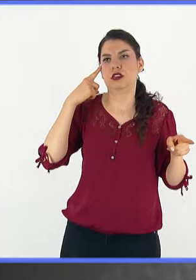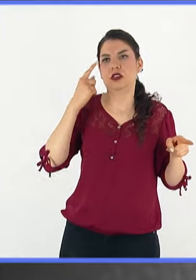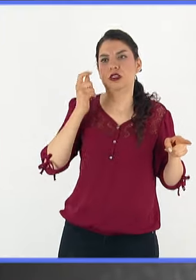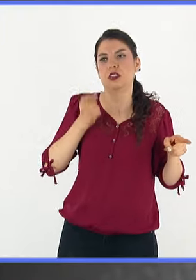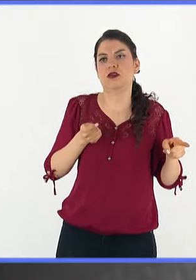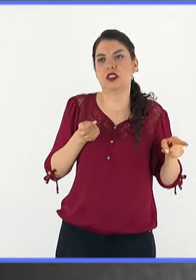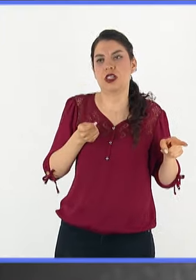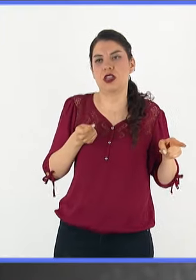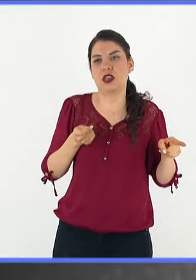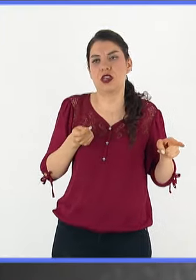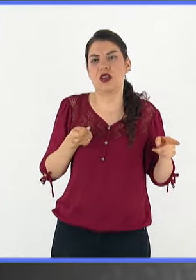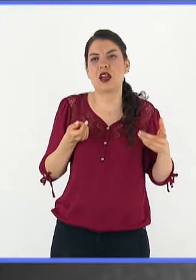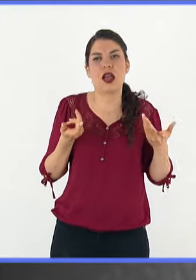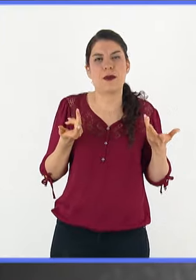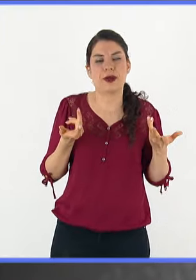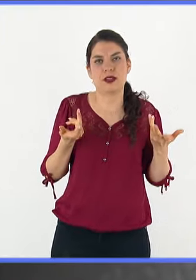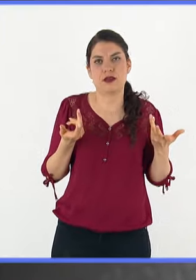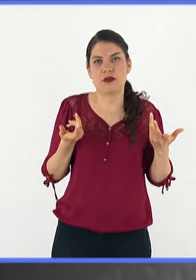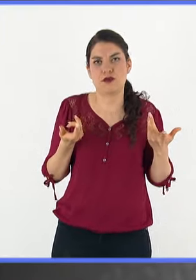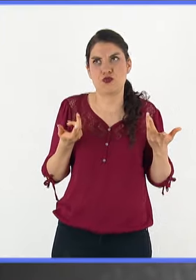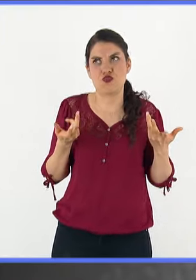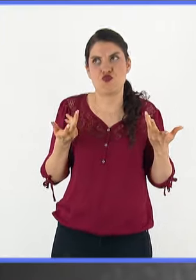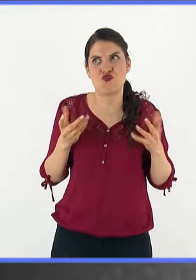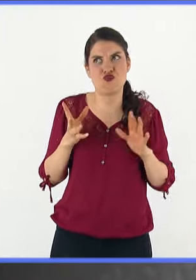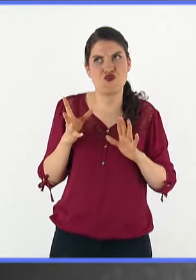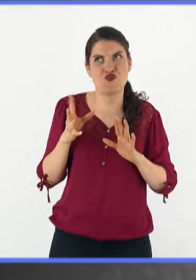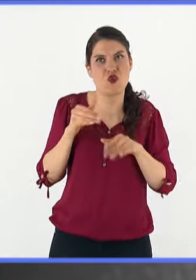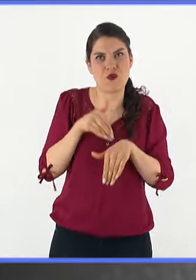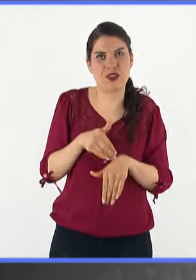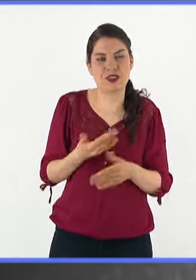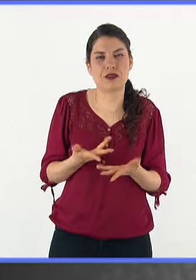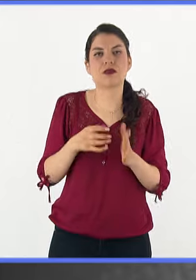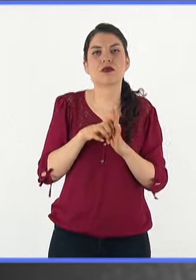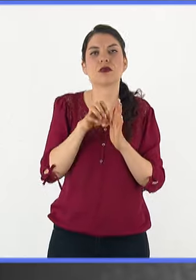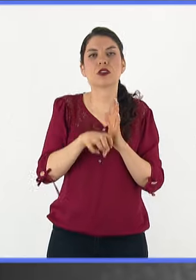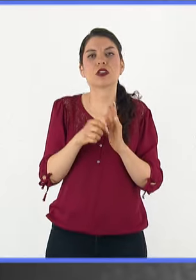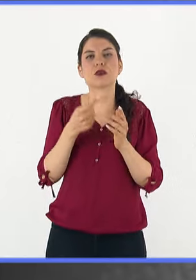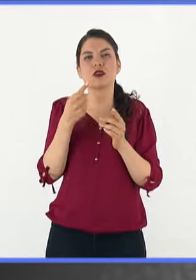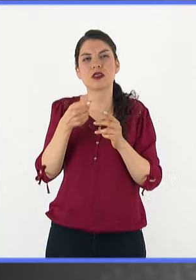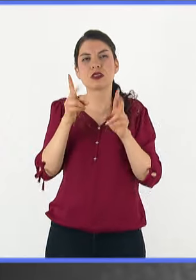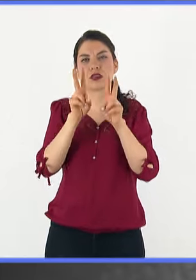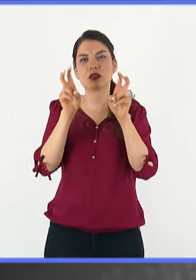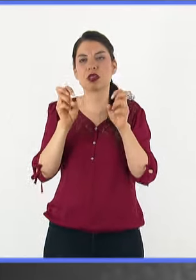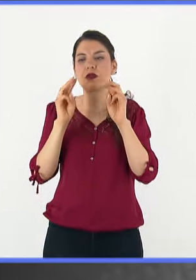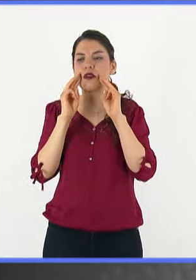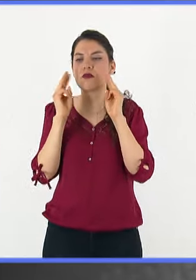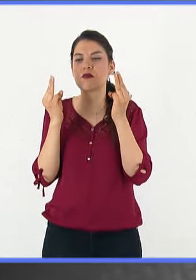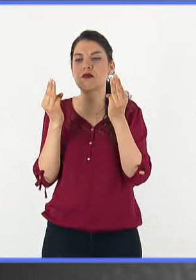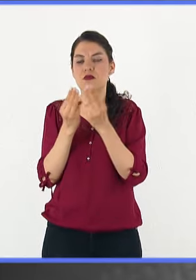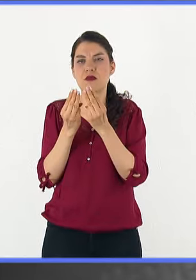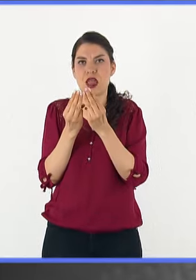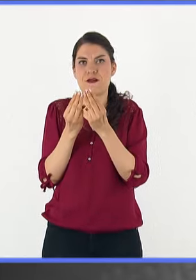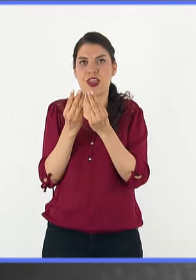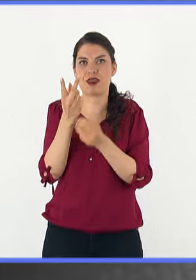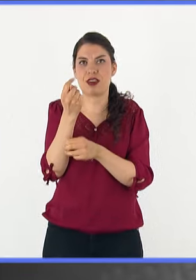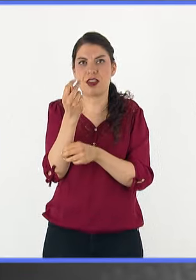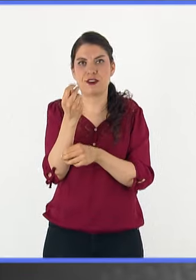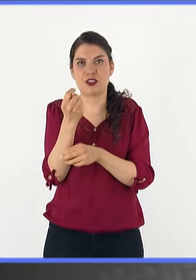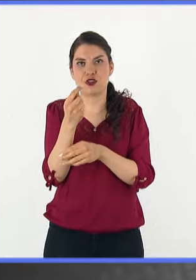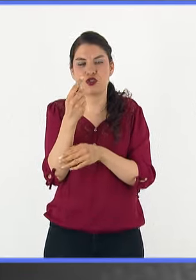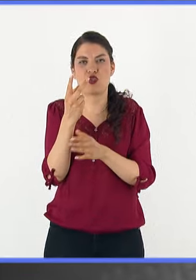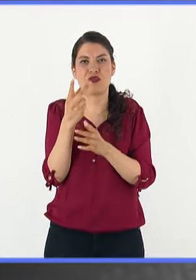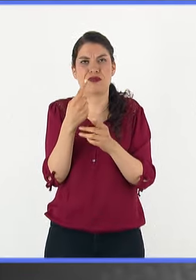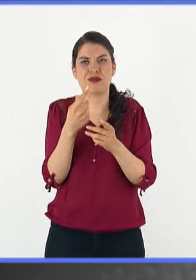una cierta capacidad para no Reproducir a mí preocupa mucho toda esta apología que se hace del narcotráfico en las series de televisión no y que luego son